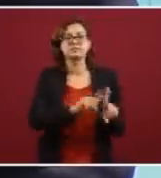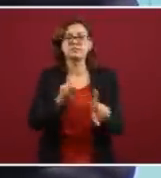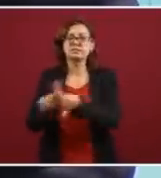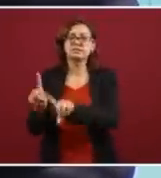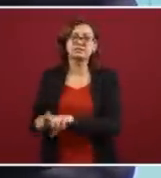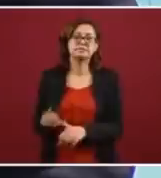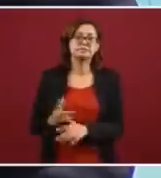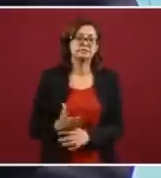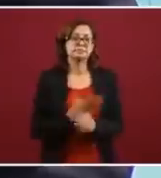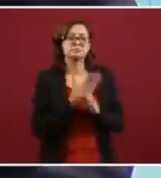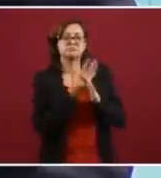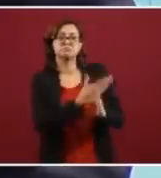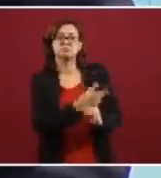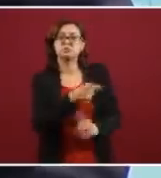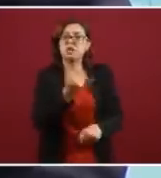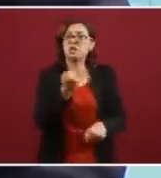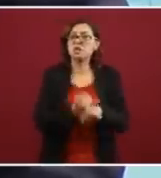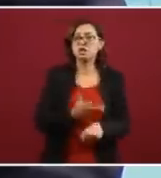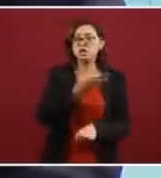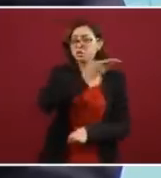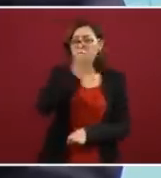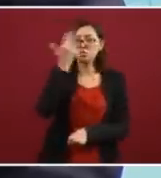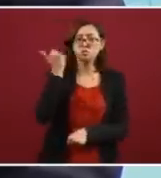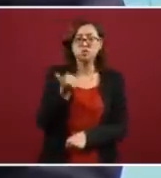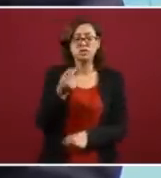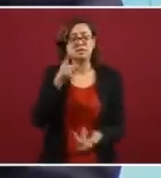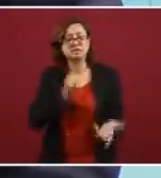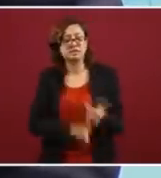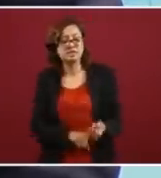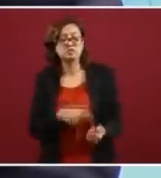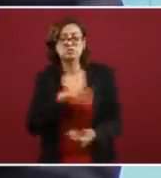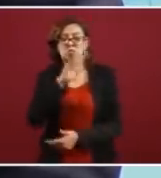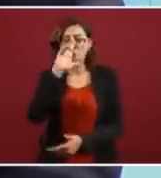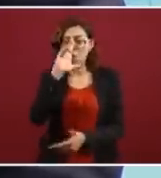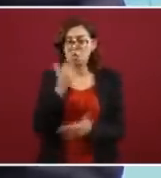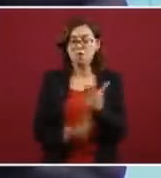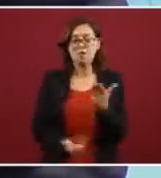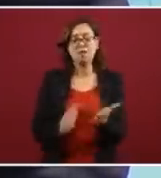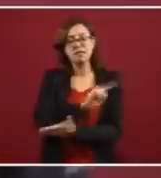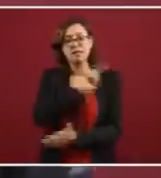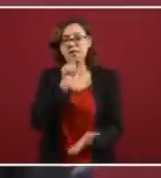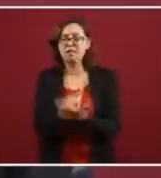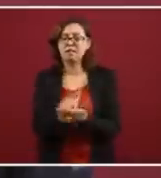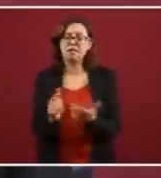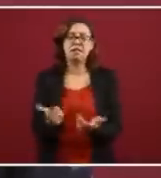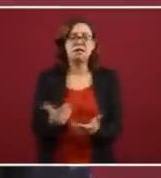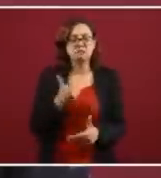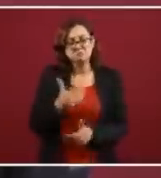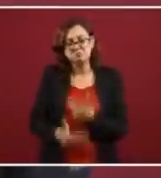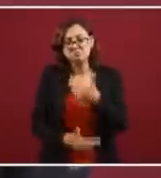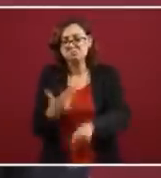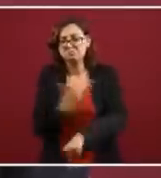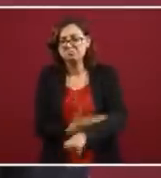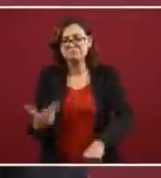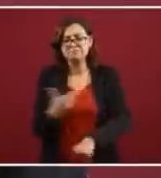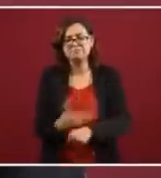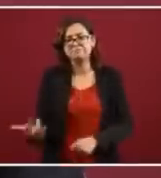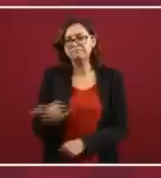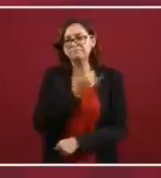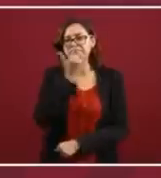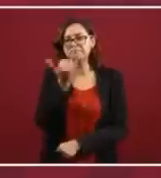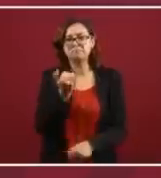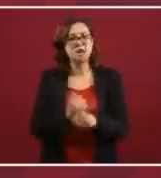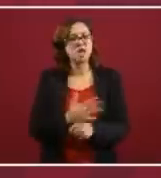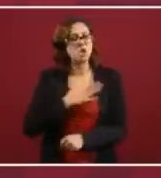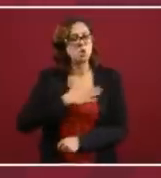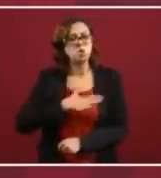de la libertad, donde se presume hay actos ilegales, procesos indebidos y prácticas injustas